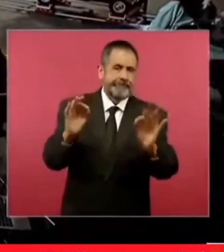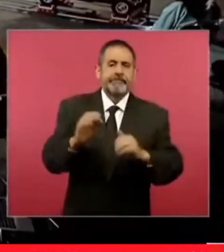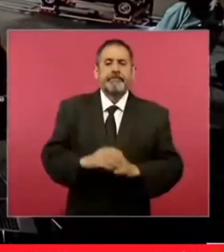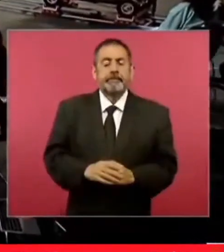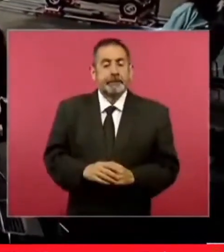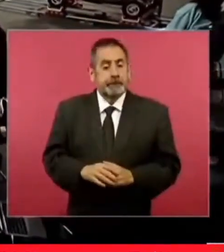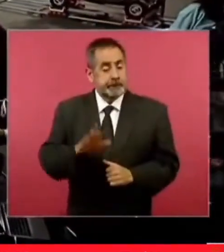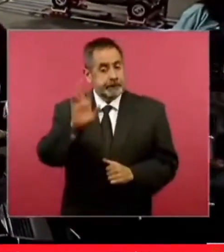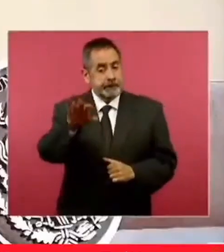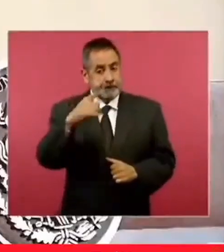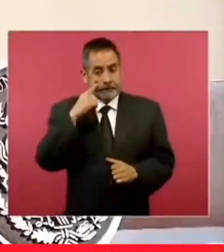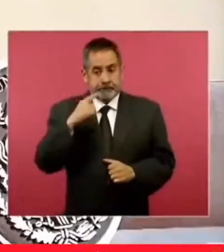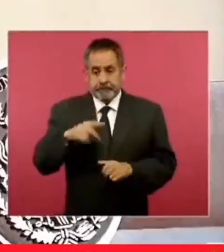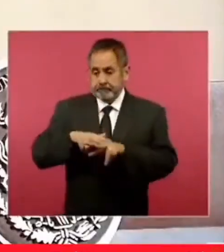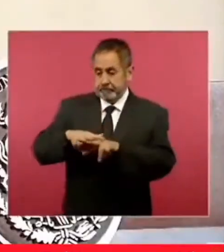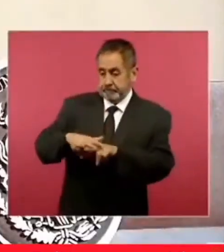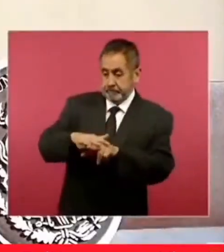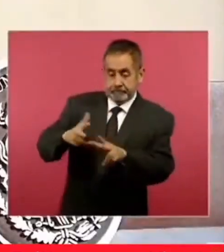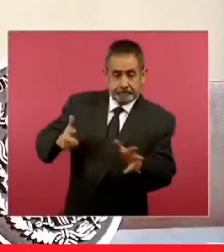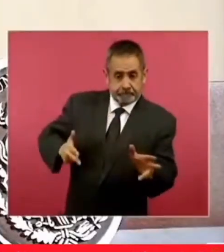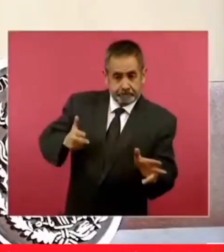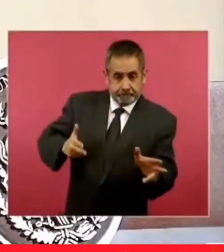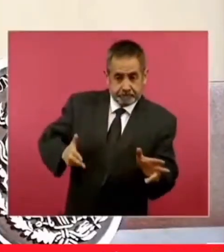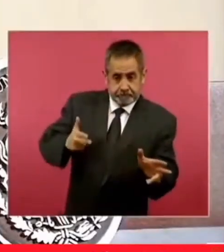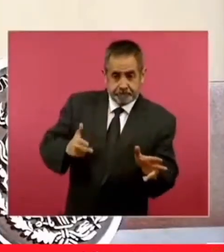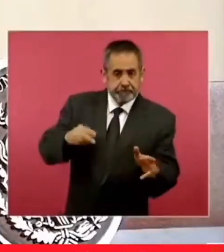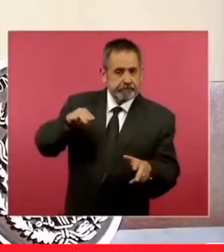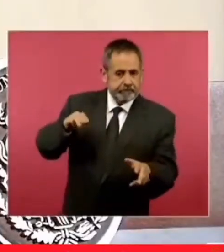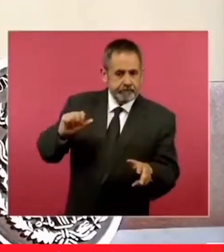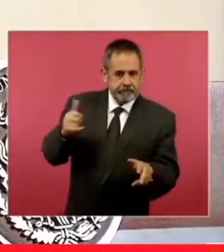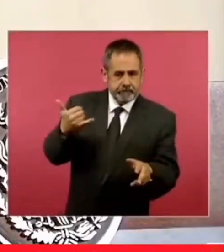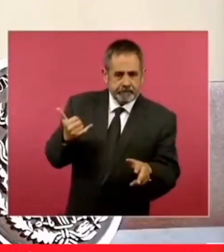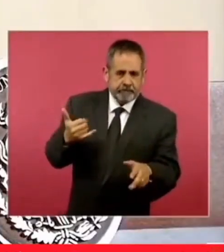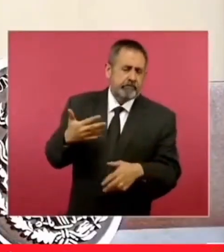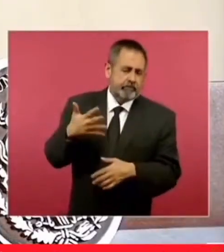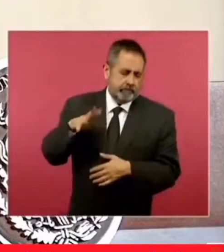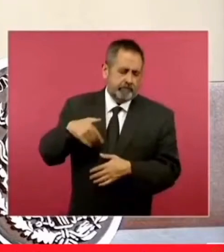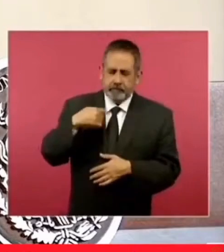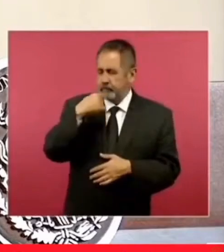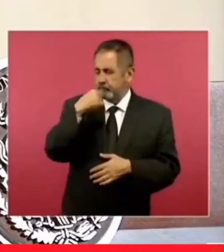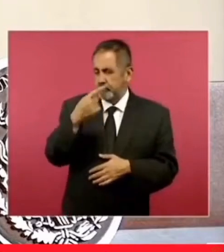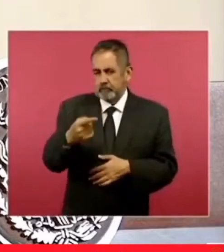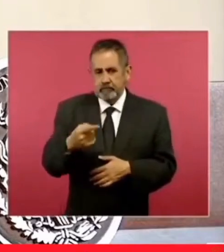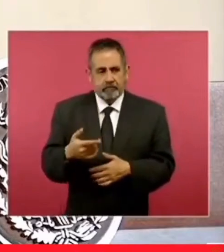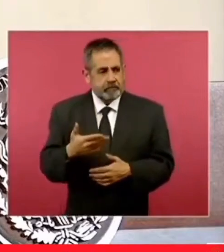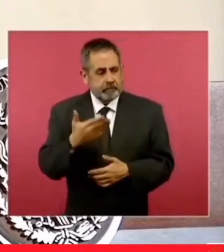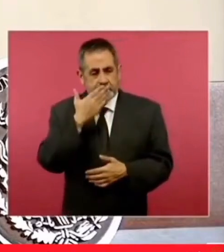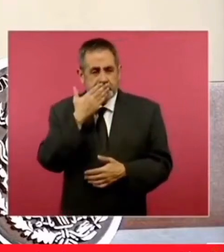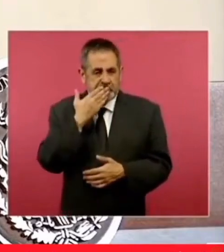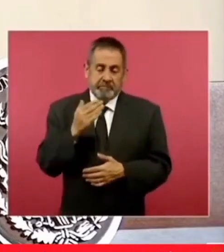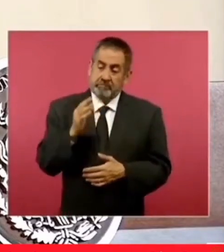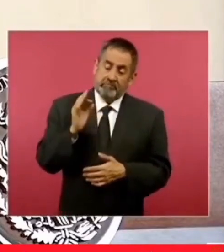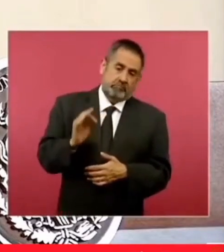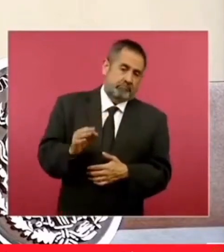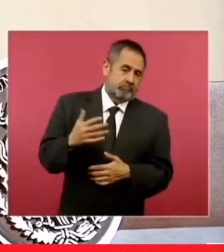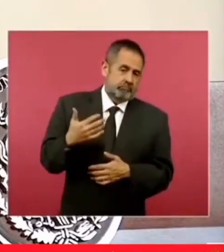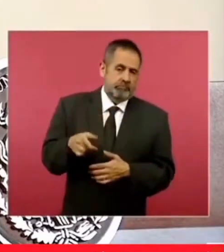un proyecto como el Tren Maya, lo dijimos el otro día, nos permite al mismo